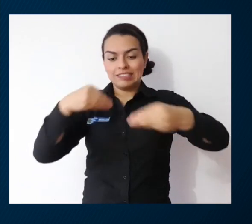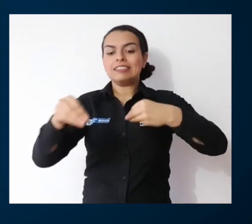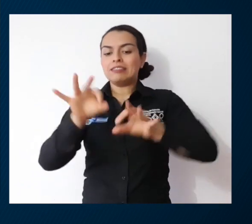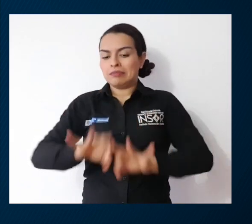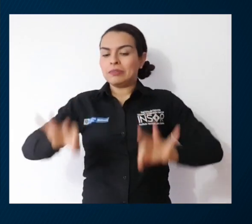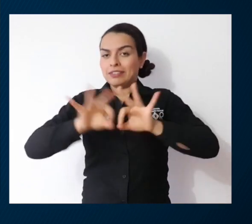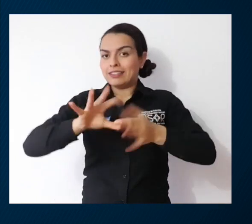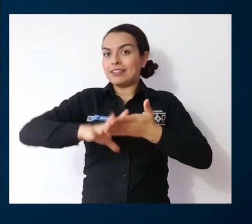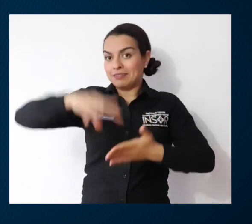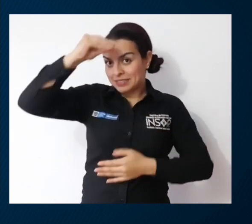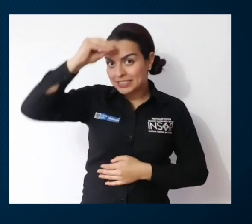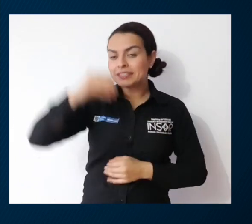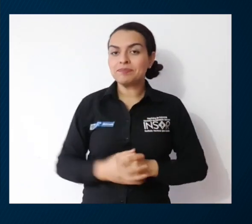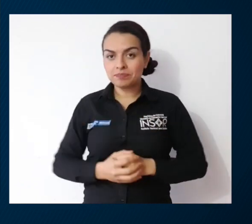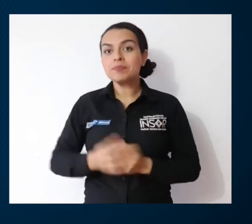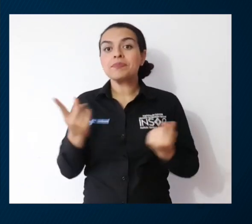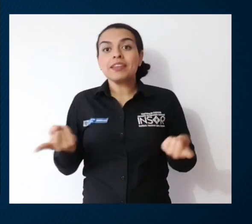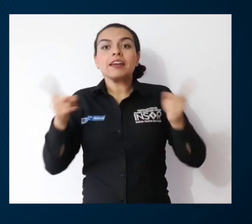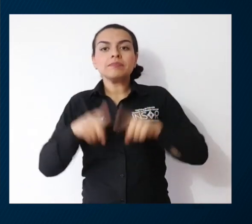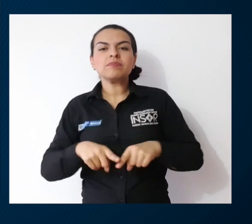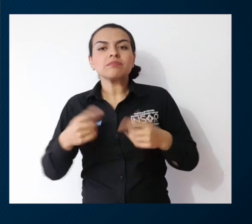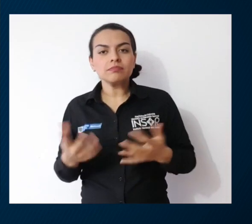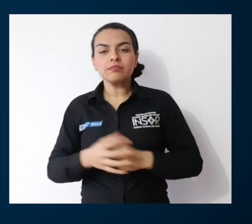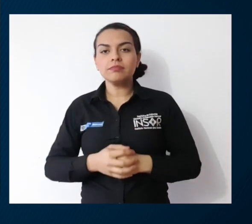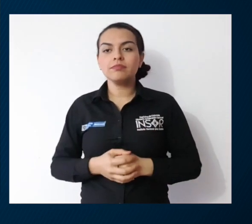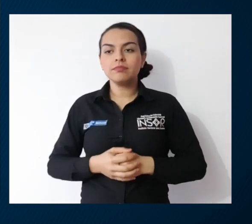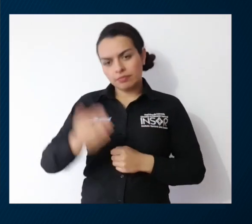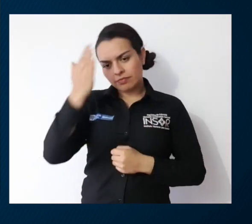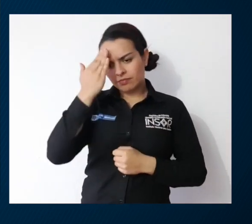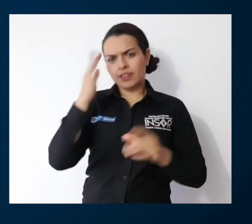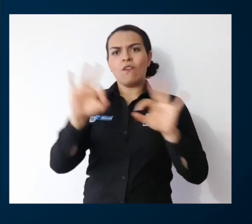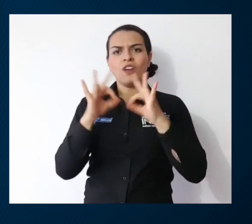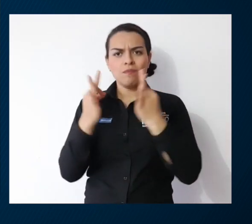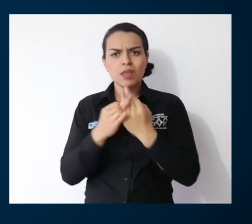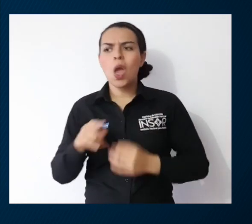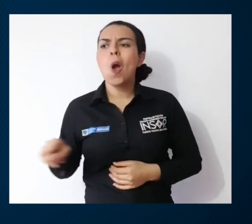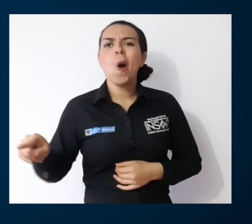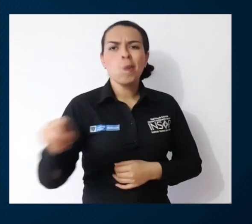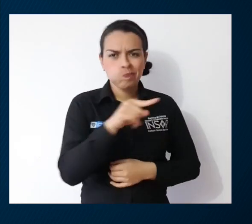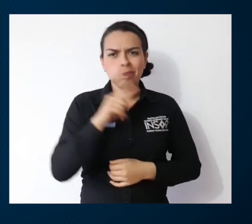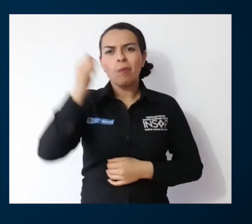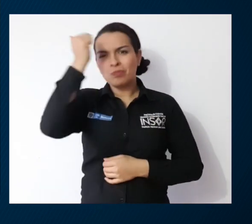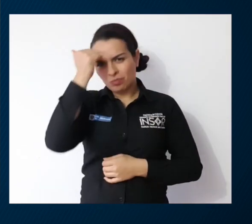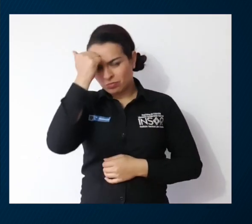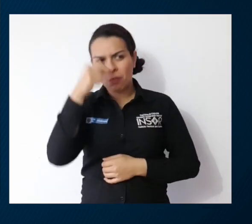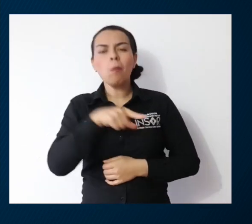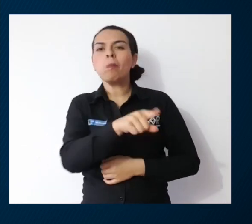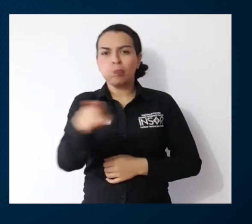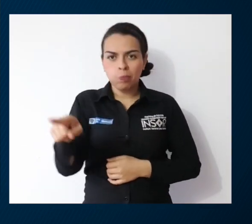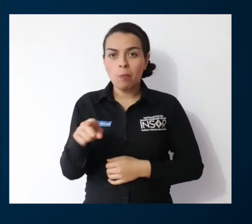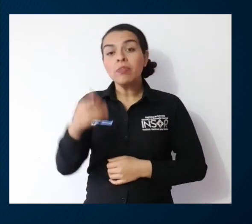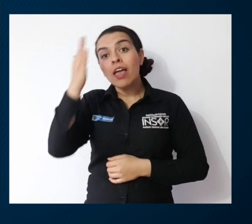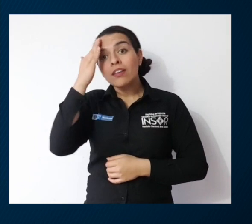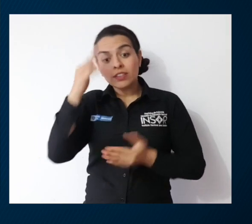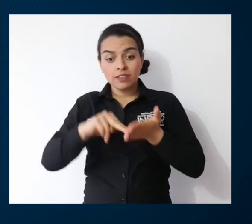Yo creo que otro aprendizaje es que esta crisis catalizó la colaboración entre familias y docentes. No quiere decir que esa